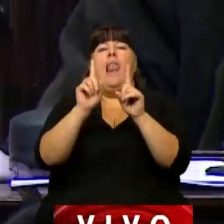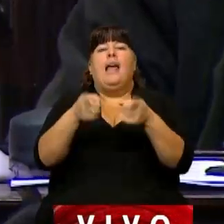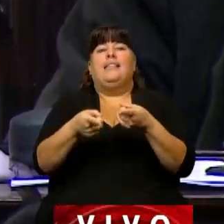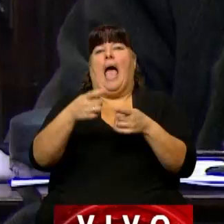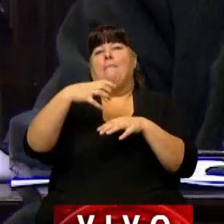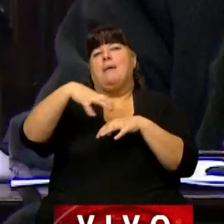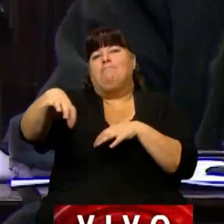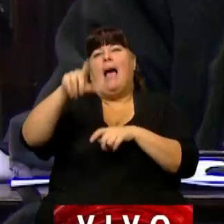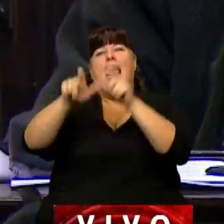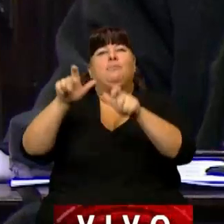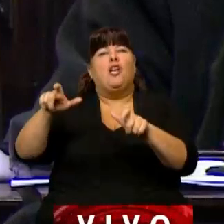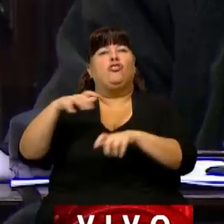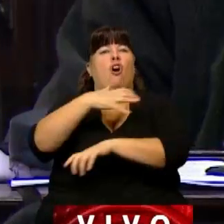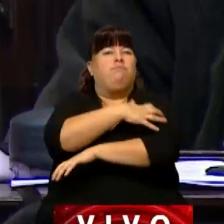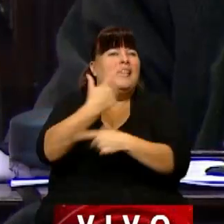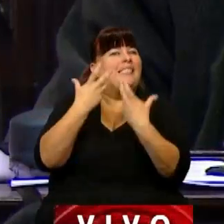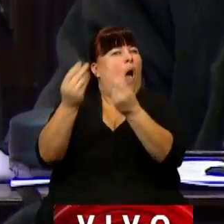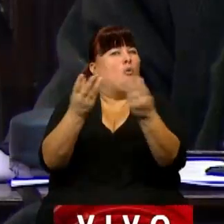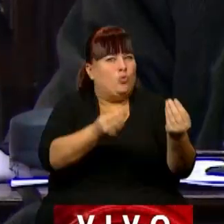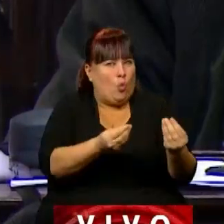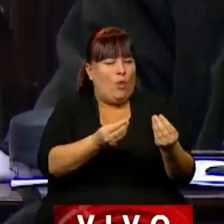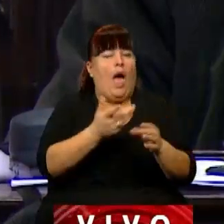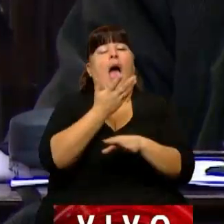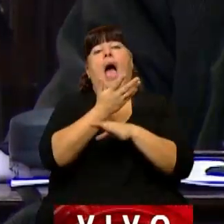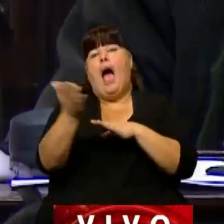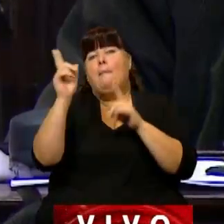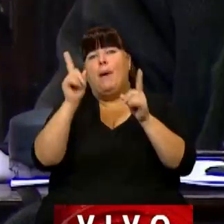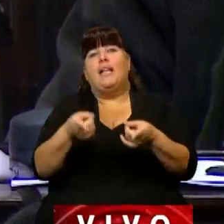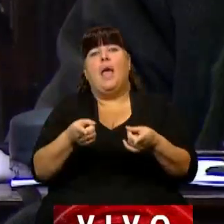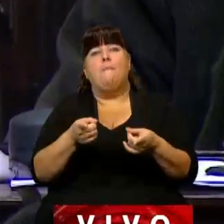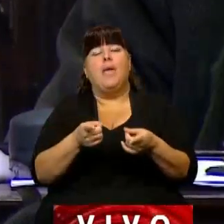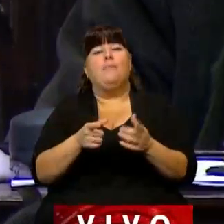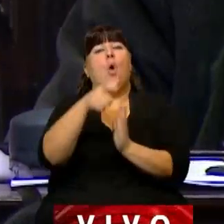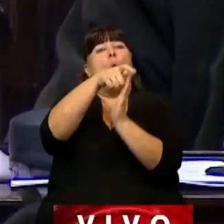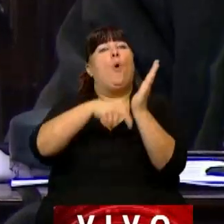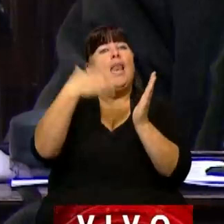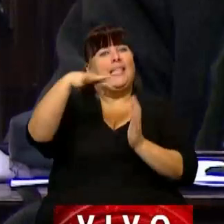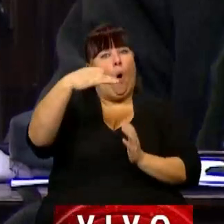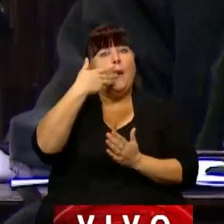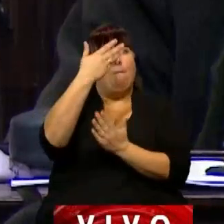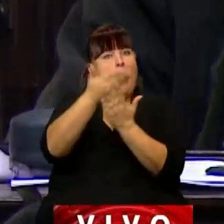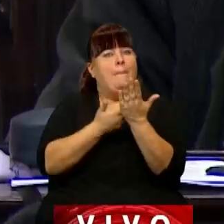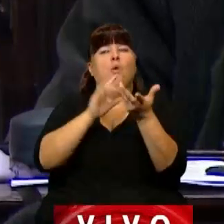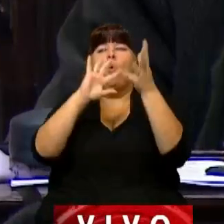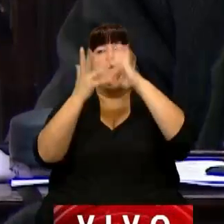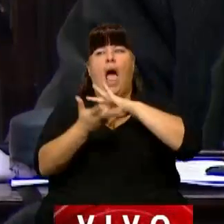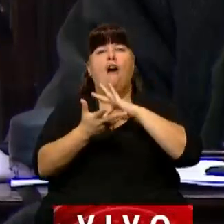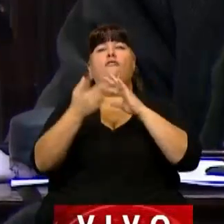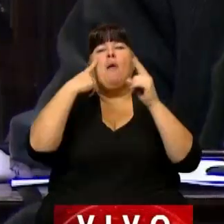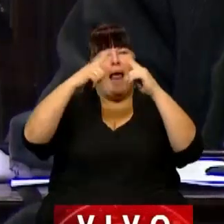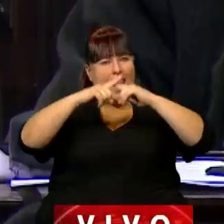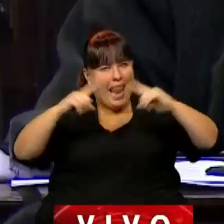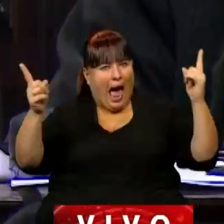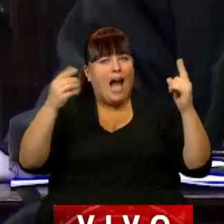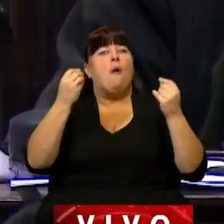los sectores populares de la Argentina. Y por otro lado, la boleta única de papel es un sistema sustentable